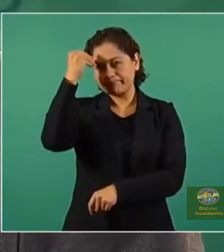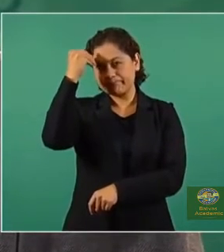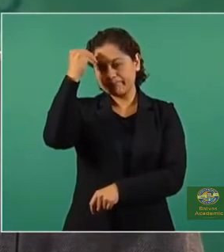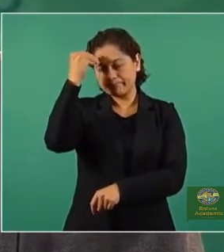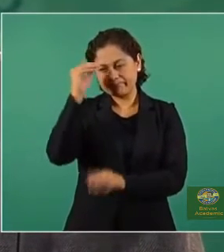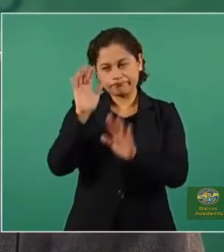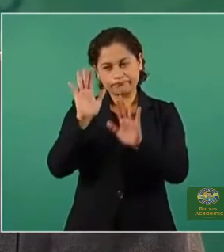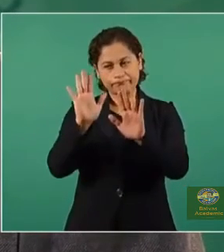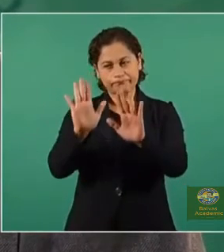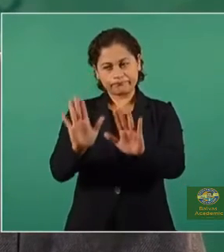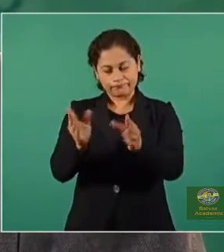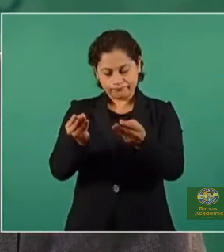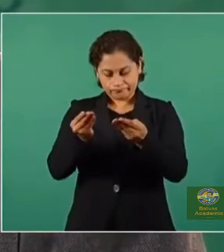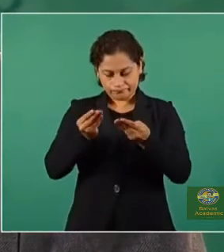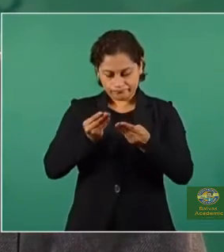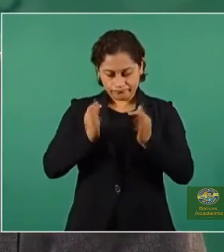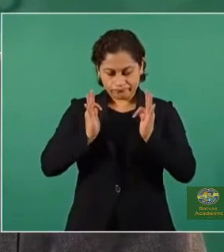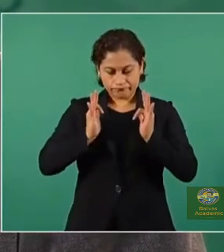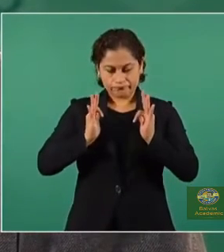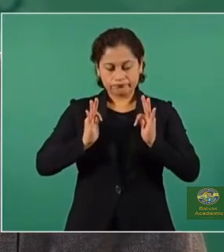el análisis sereno.